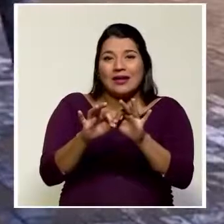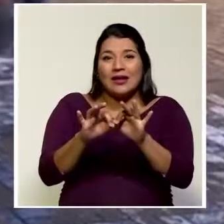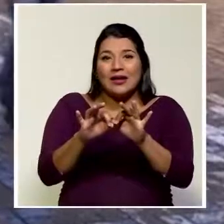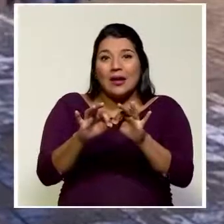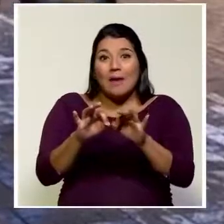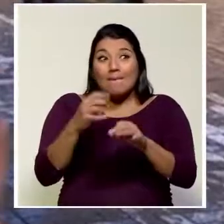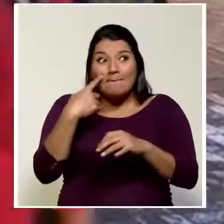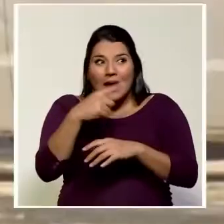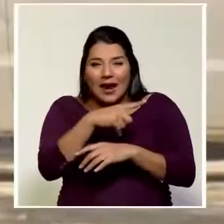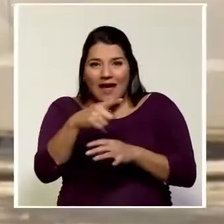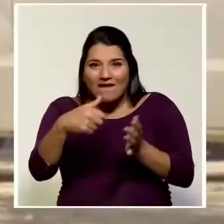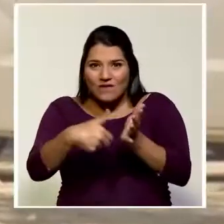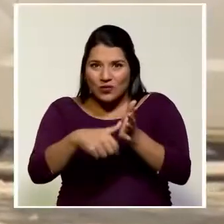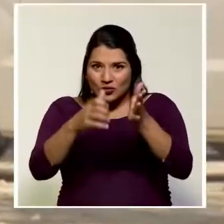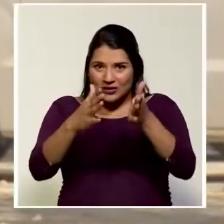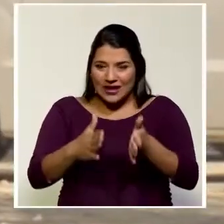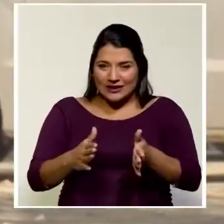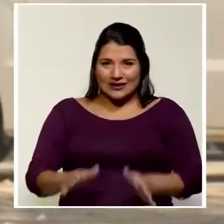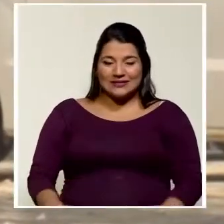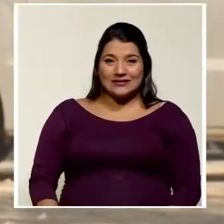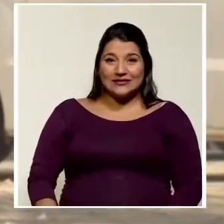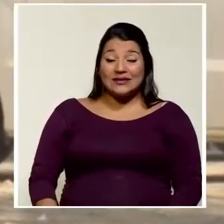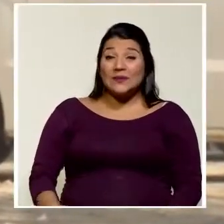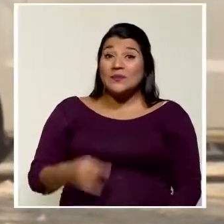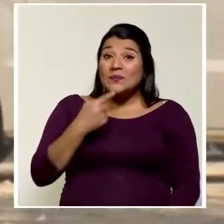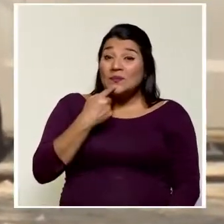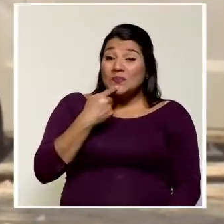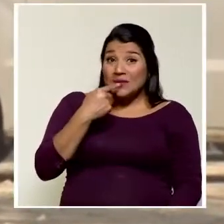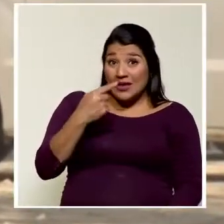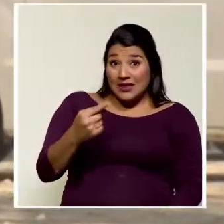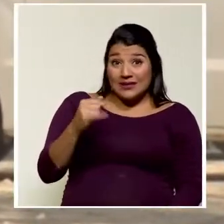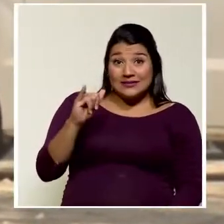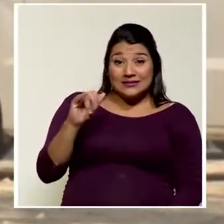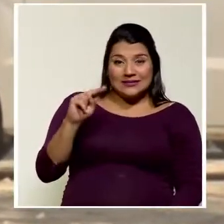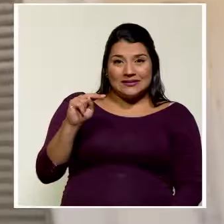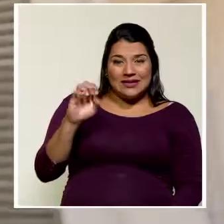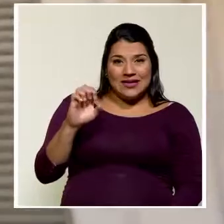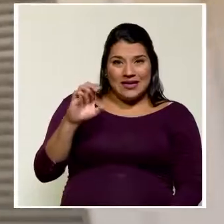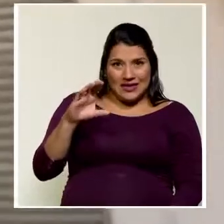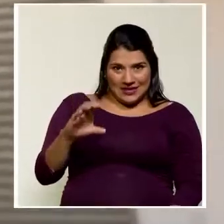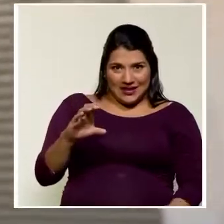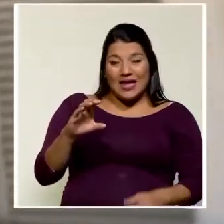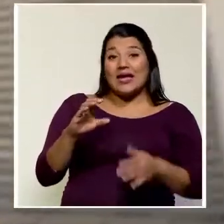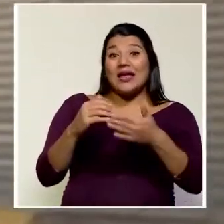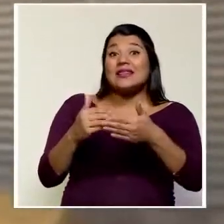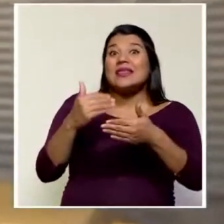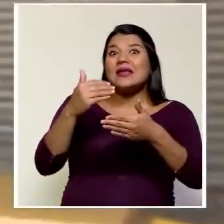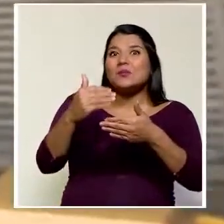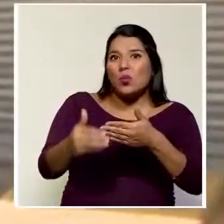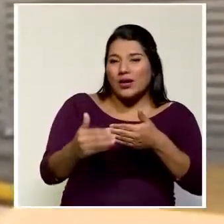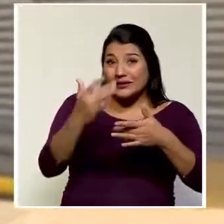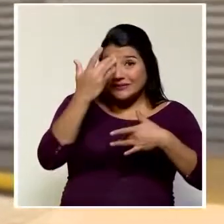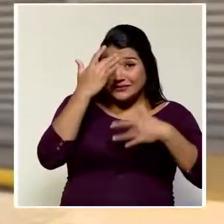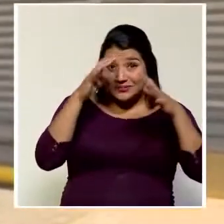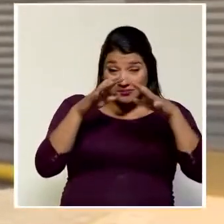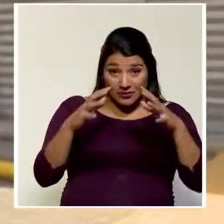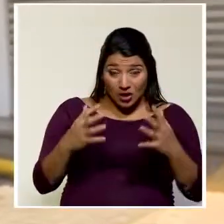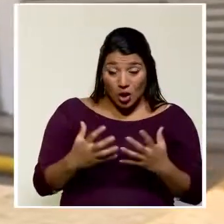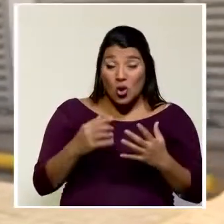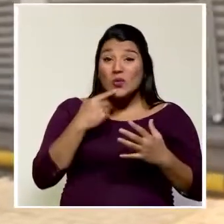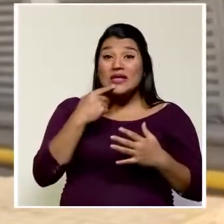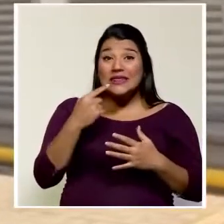recibirán los votantes? Según datos que recopiló el INEC sobre la era post-COVID, durante la pandemia